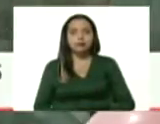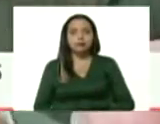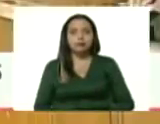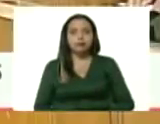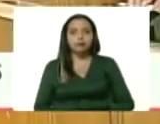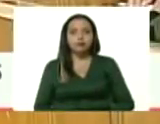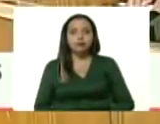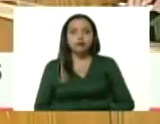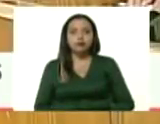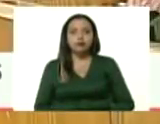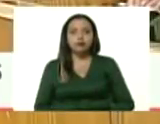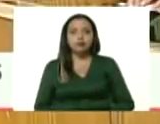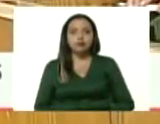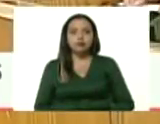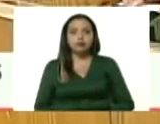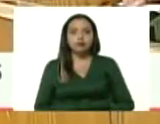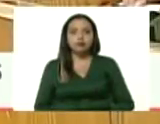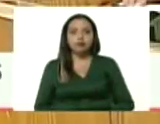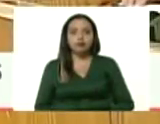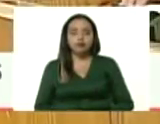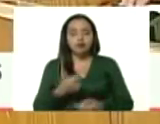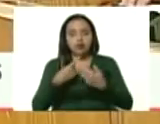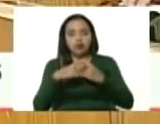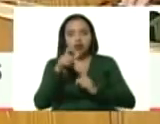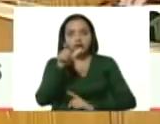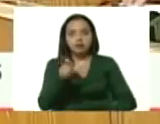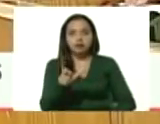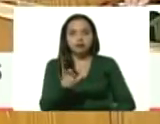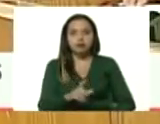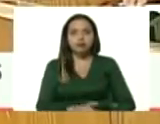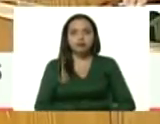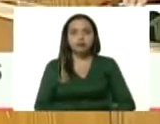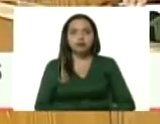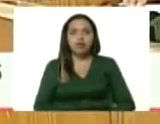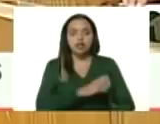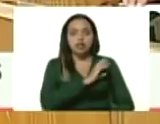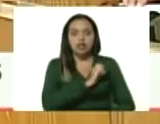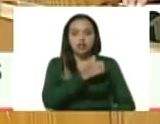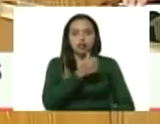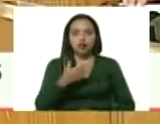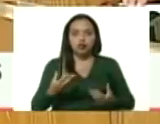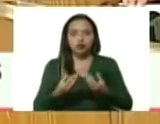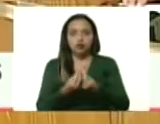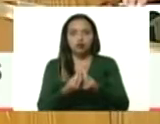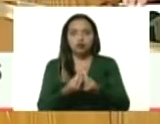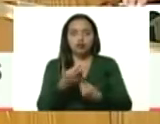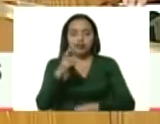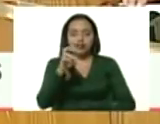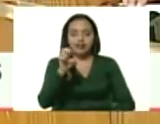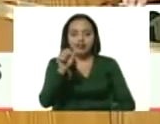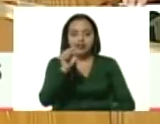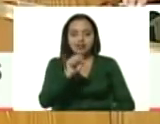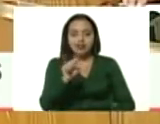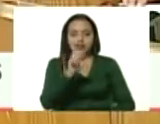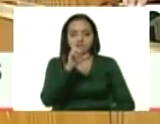El vicealmirante Vladimir Jesús Quintero Martínez, director conjunto de reserva y movilización.